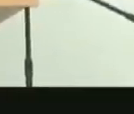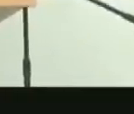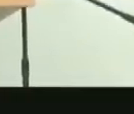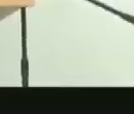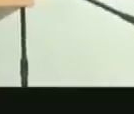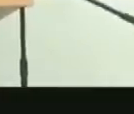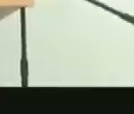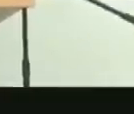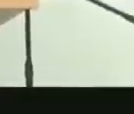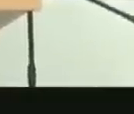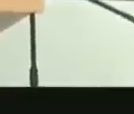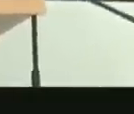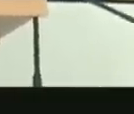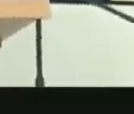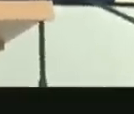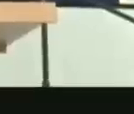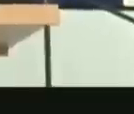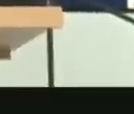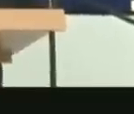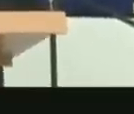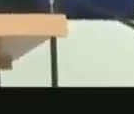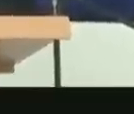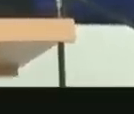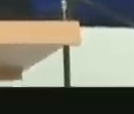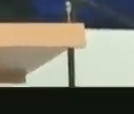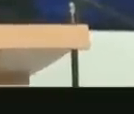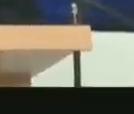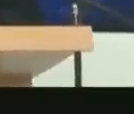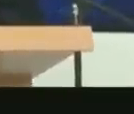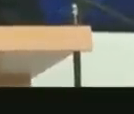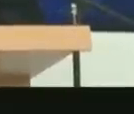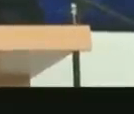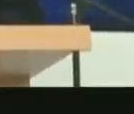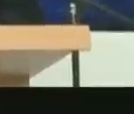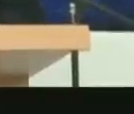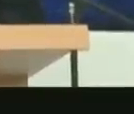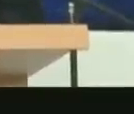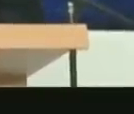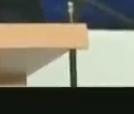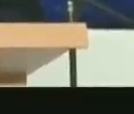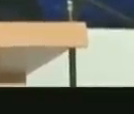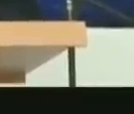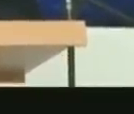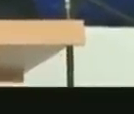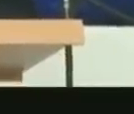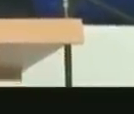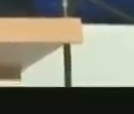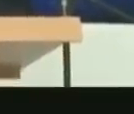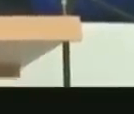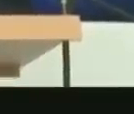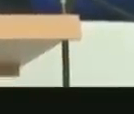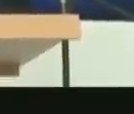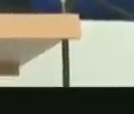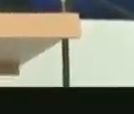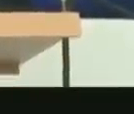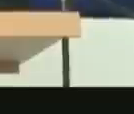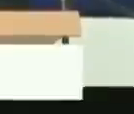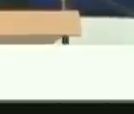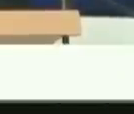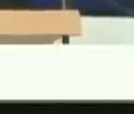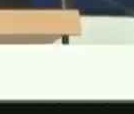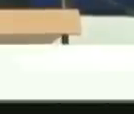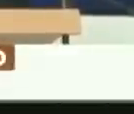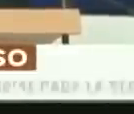las acciones tomadas por el Estado venezolano y por el gobierno bolivariano en materia de lucha contra las